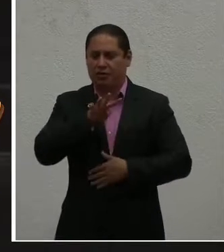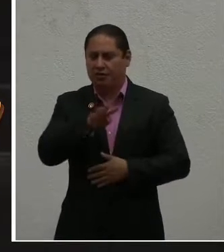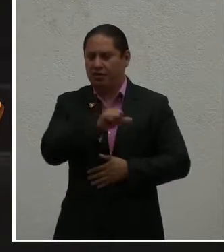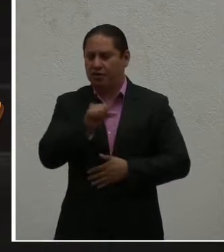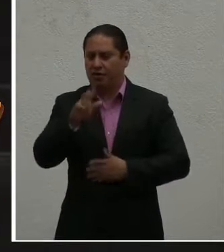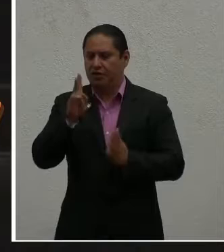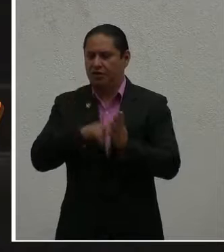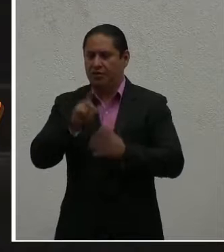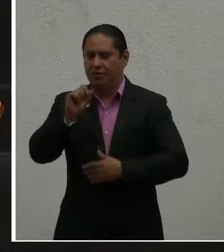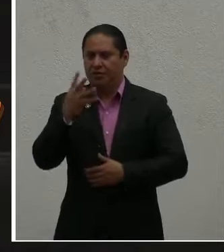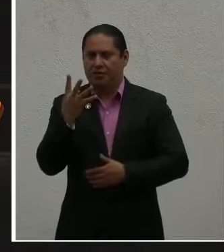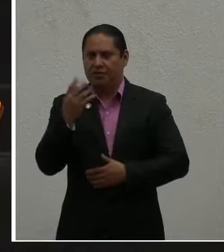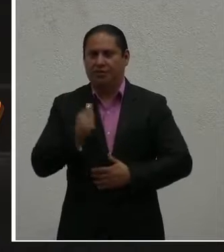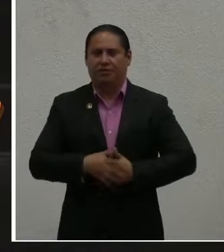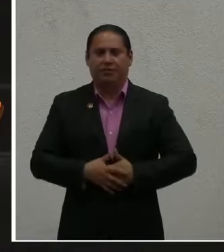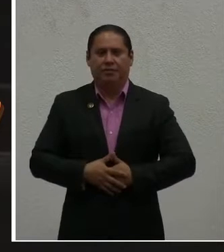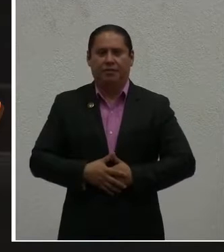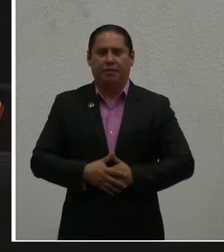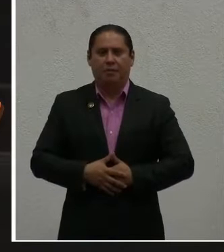2019-2024.